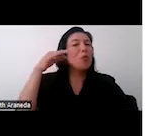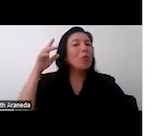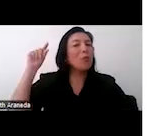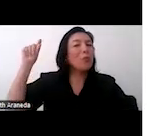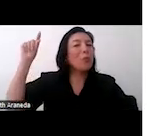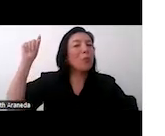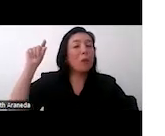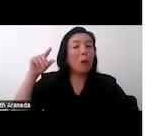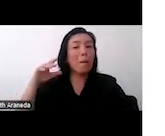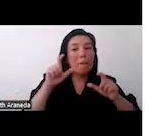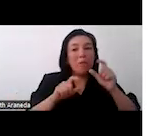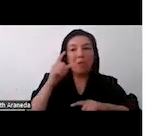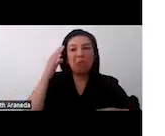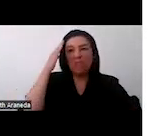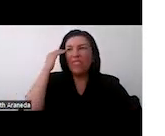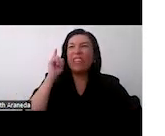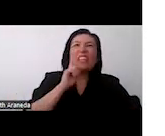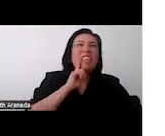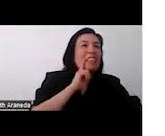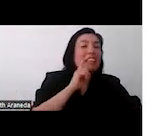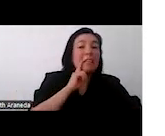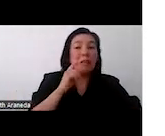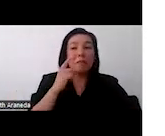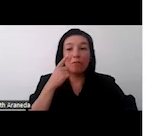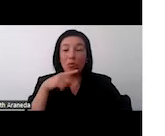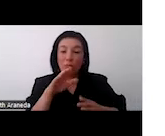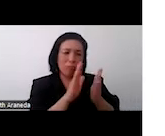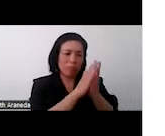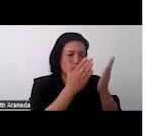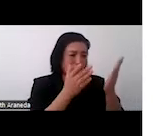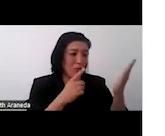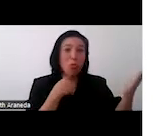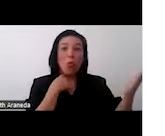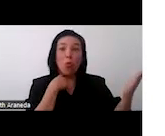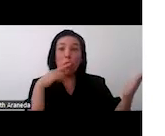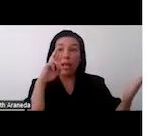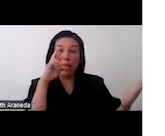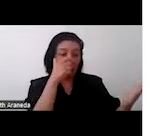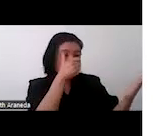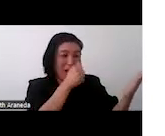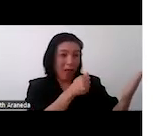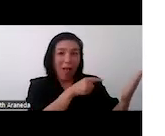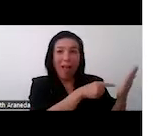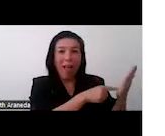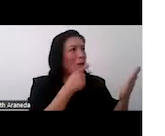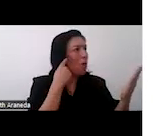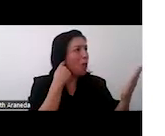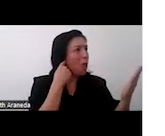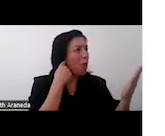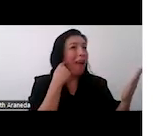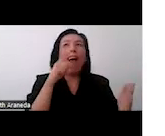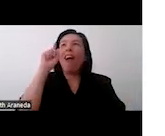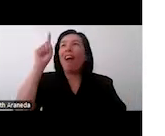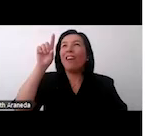personas saben cuál es, pero si uno va a este libro y escanea, quizás ahí puedas acordarte de cuál es el canto del churrín del